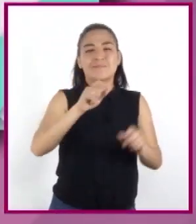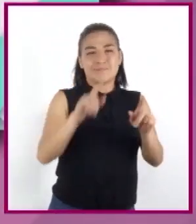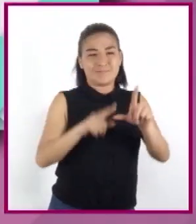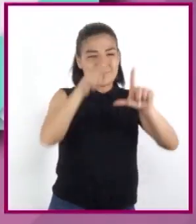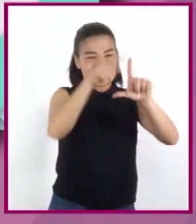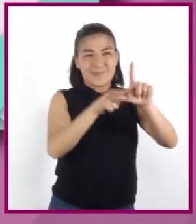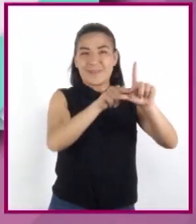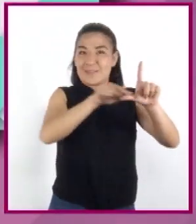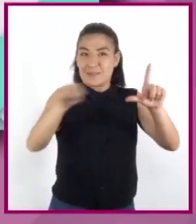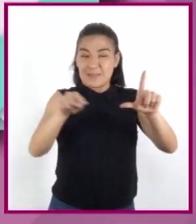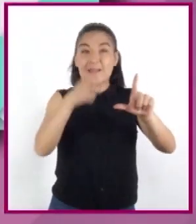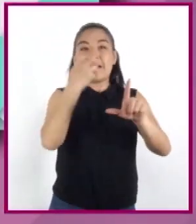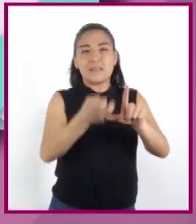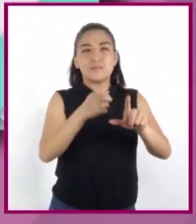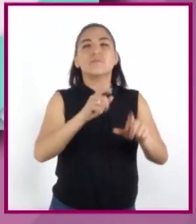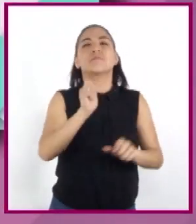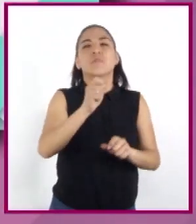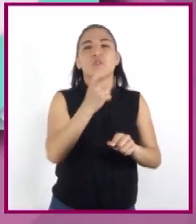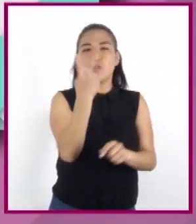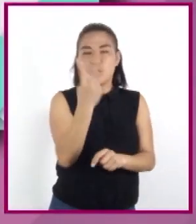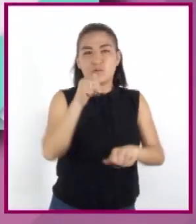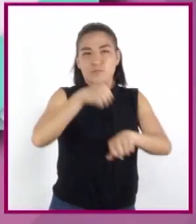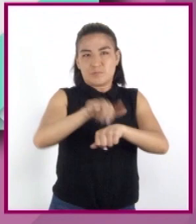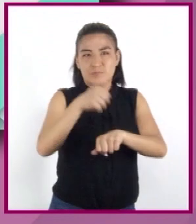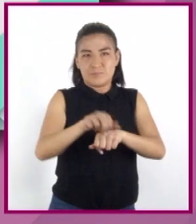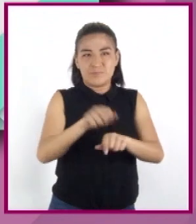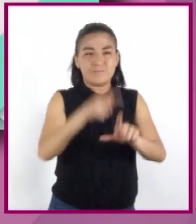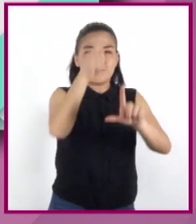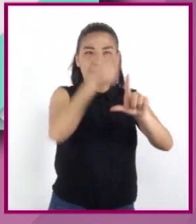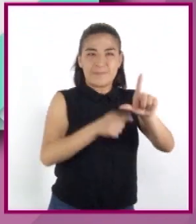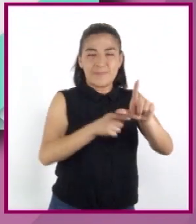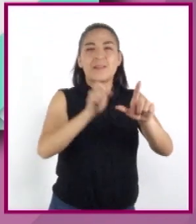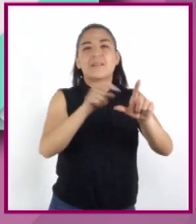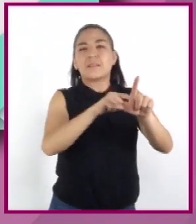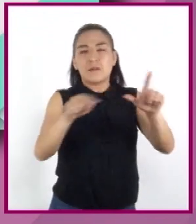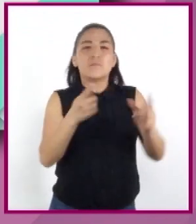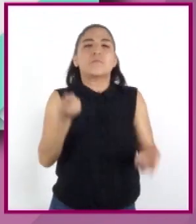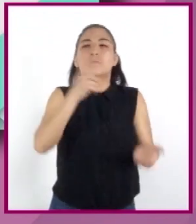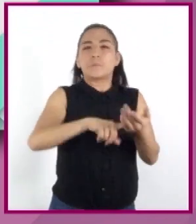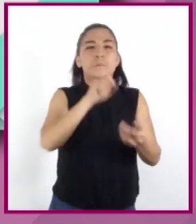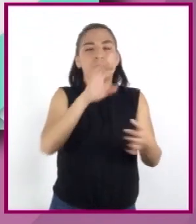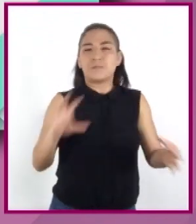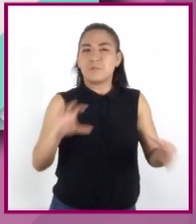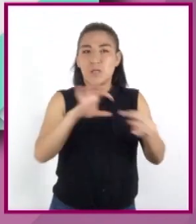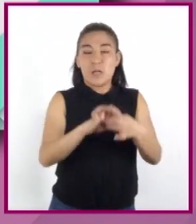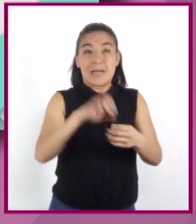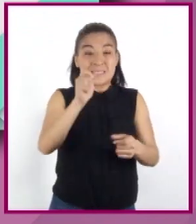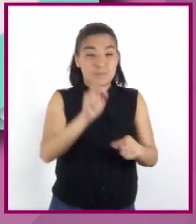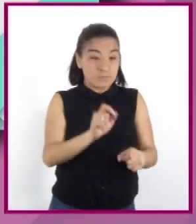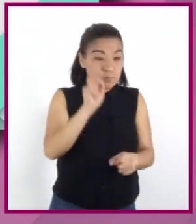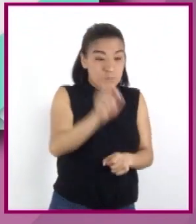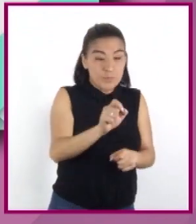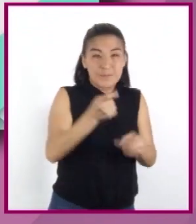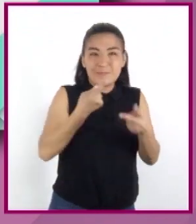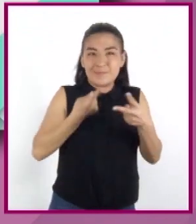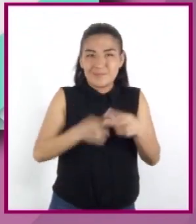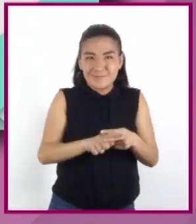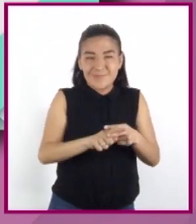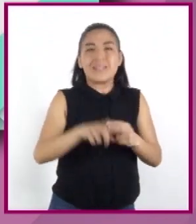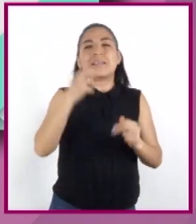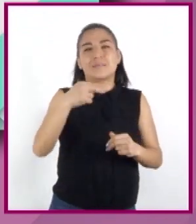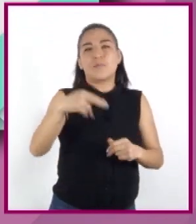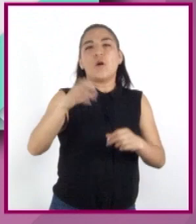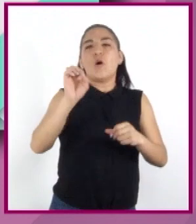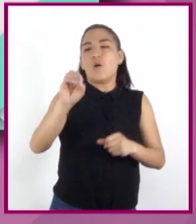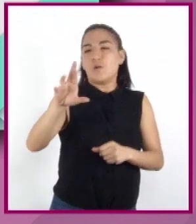cartesiano está conformado por dos rectas numéricas, perpendiculares entre sí, y el punto donde se intersecan se llama